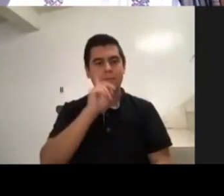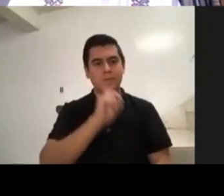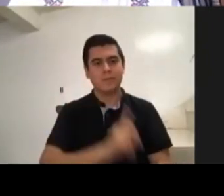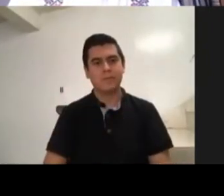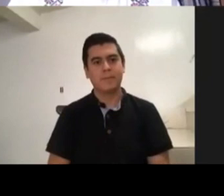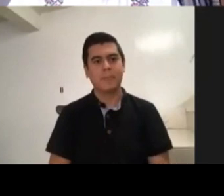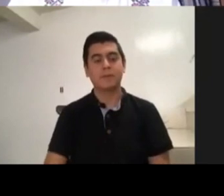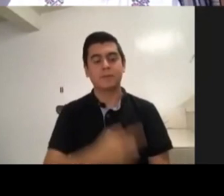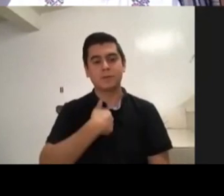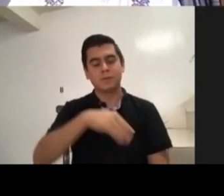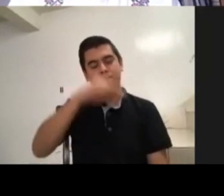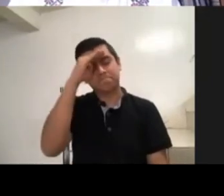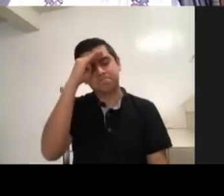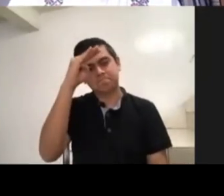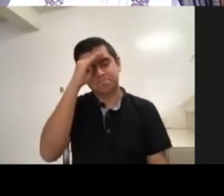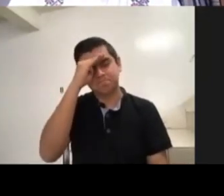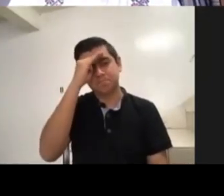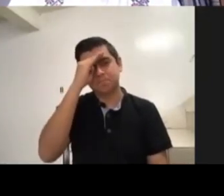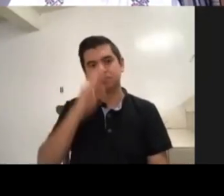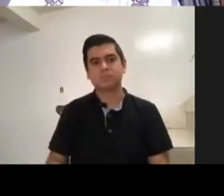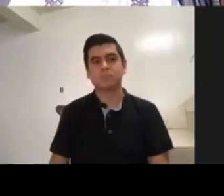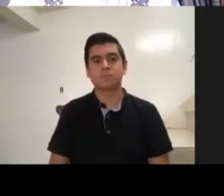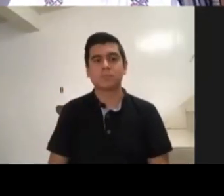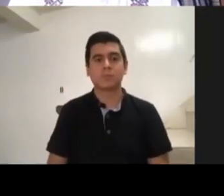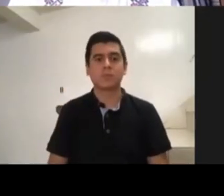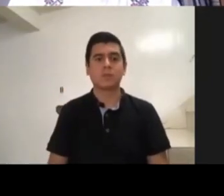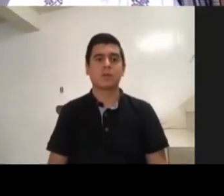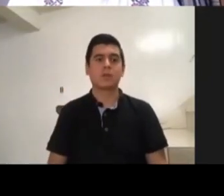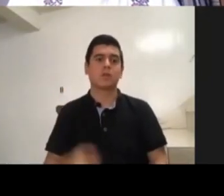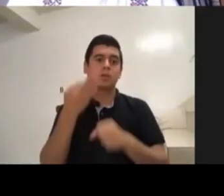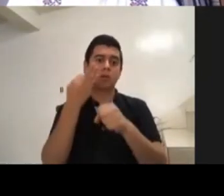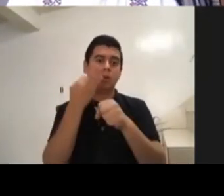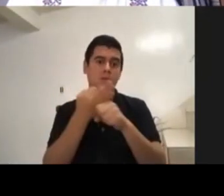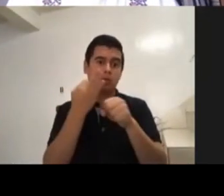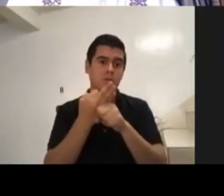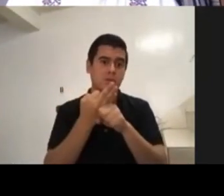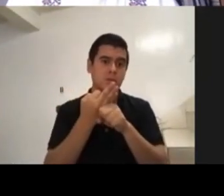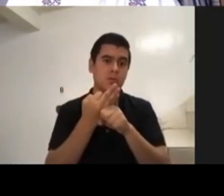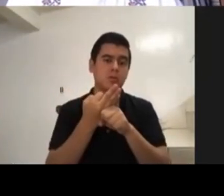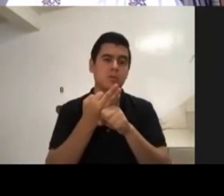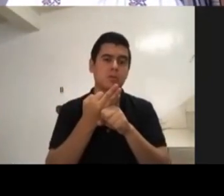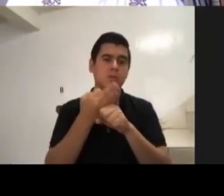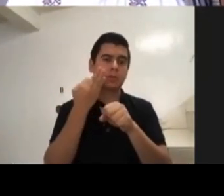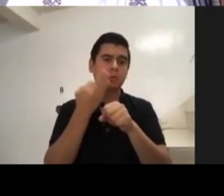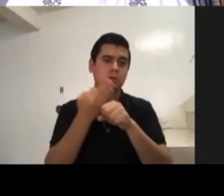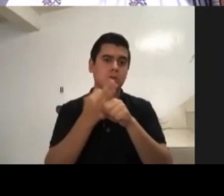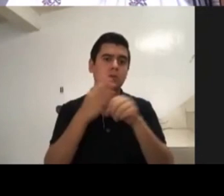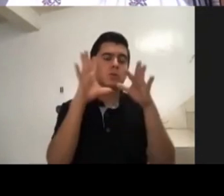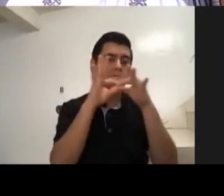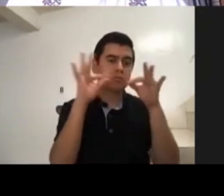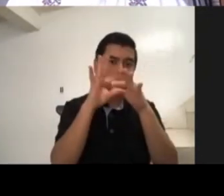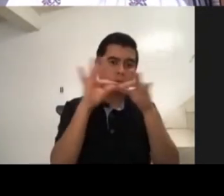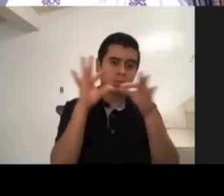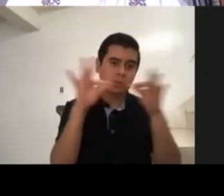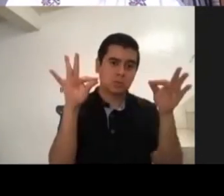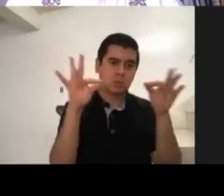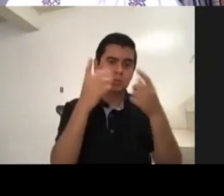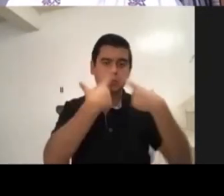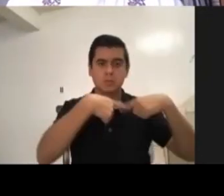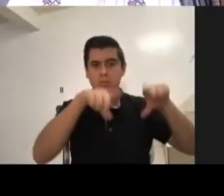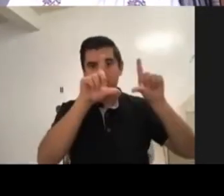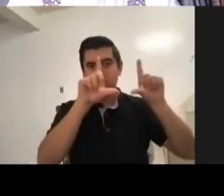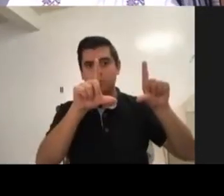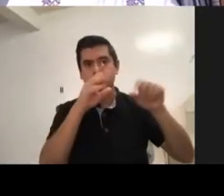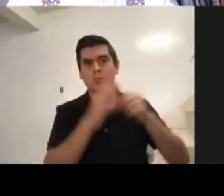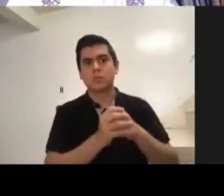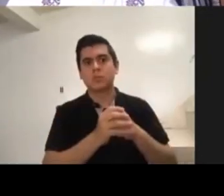Creo que, en fin, después de lo que nos ha hecho, que nos han hecho ver tanto